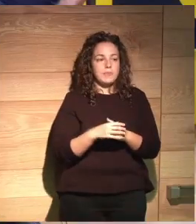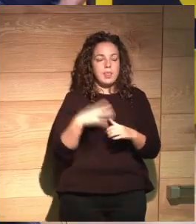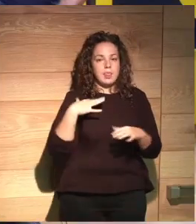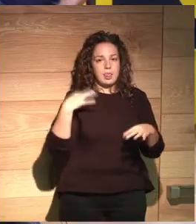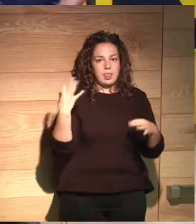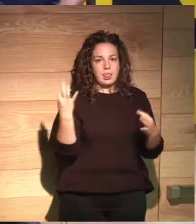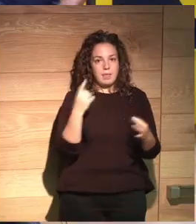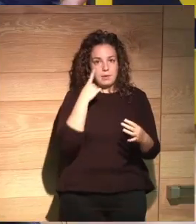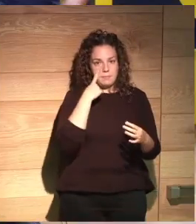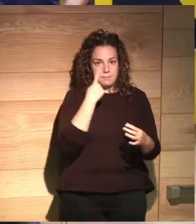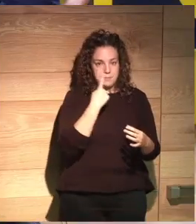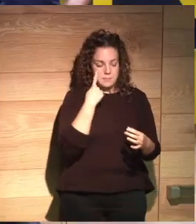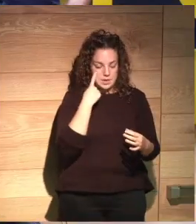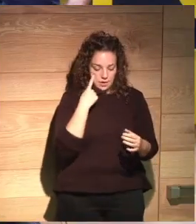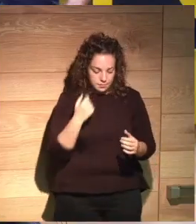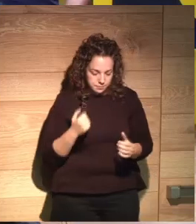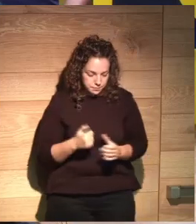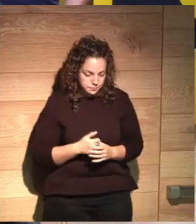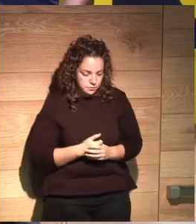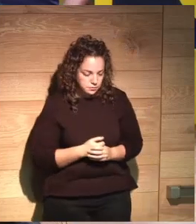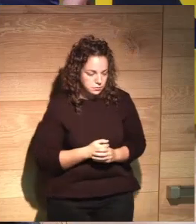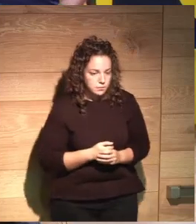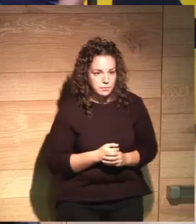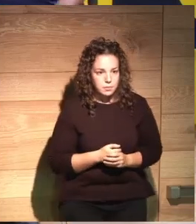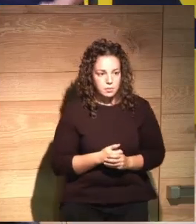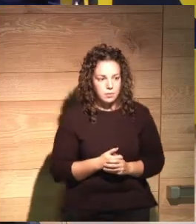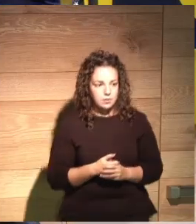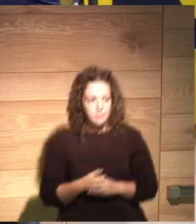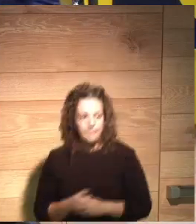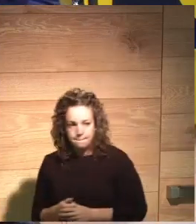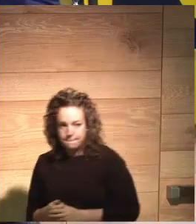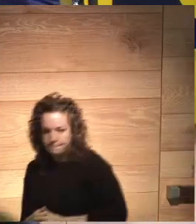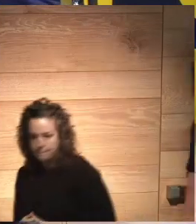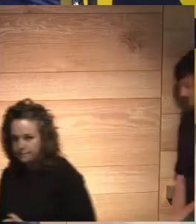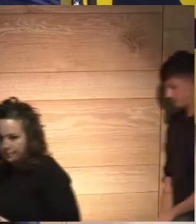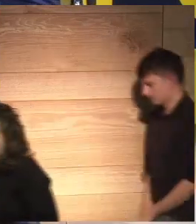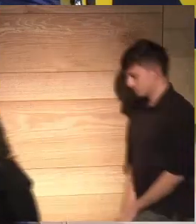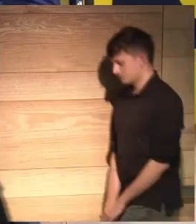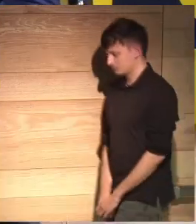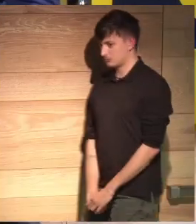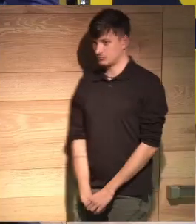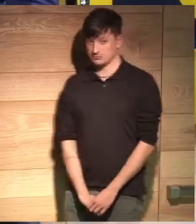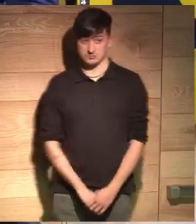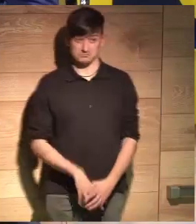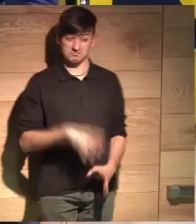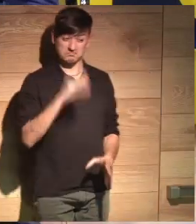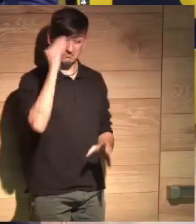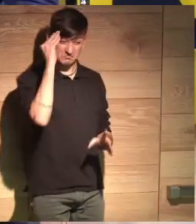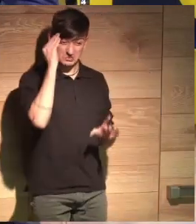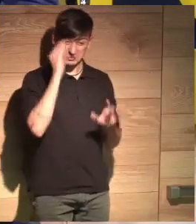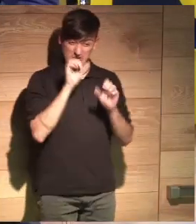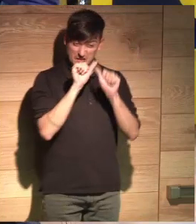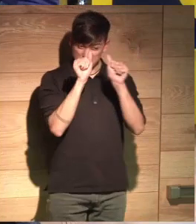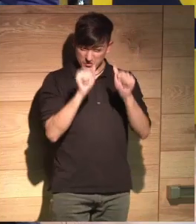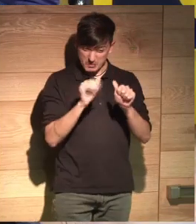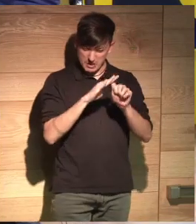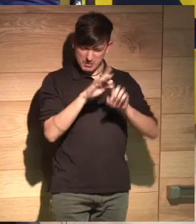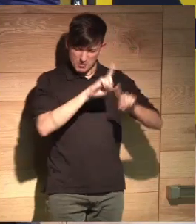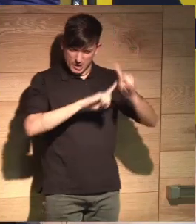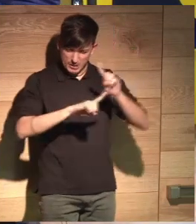y yo creo que ahí había una manera un poco de solucionar muchos de esos problemas